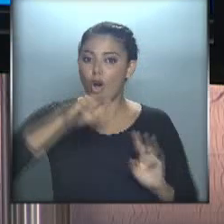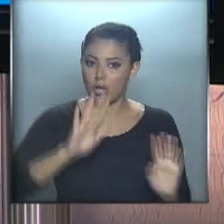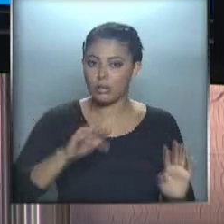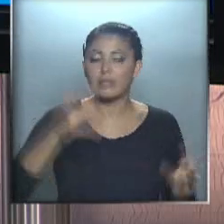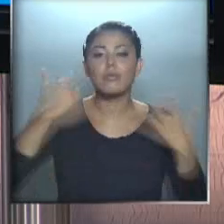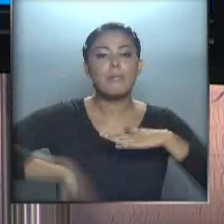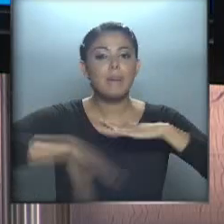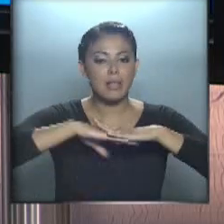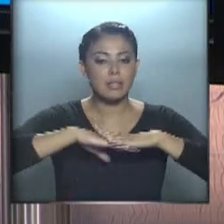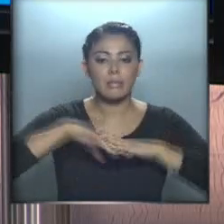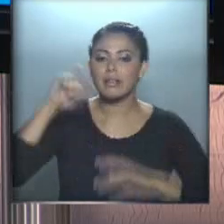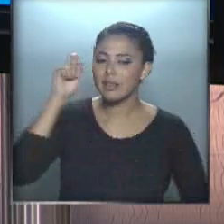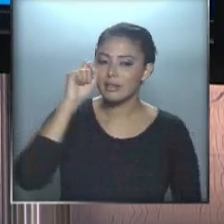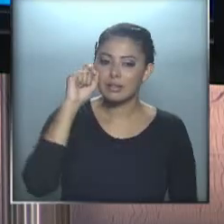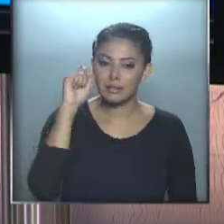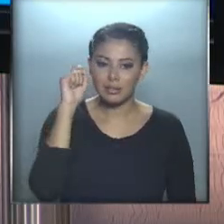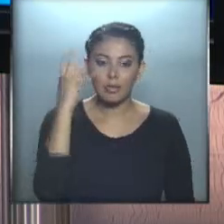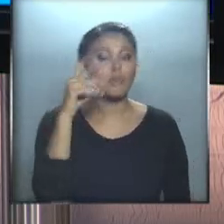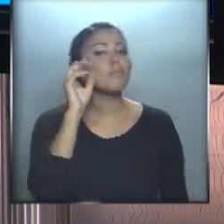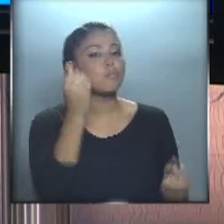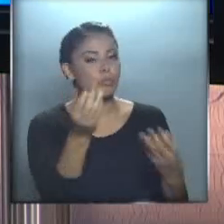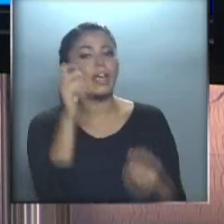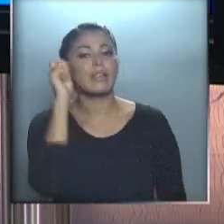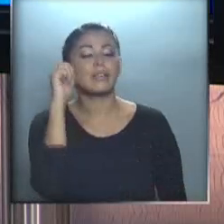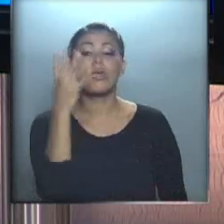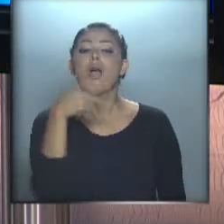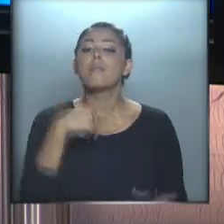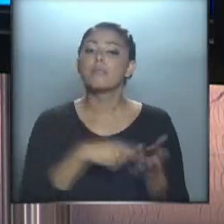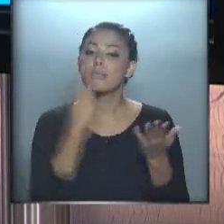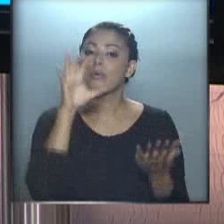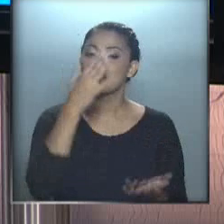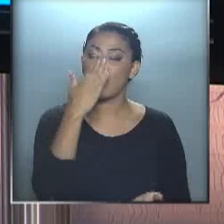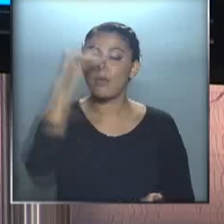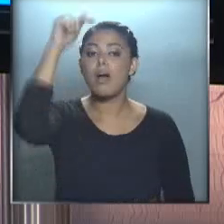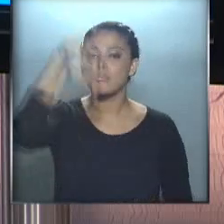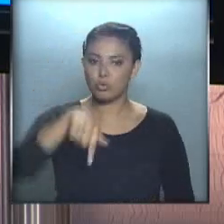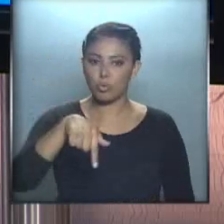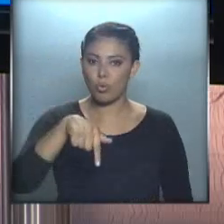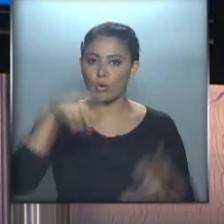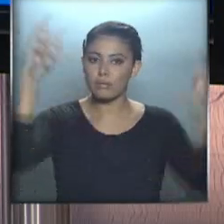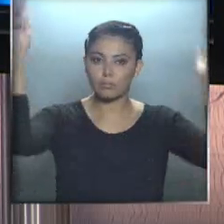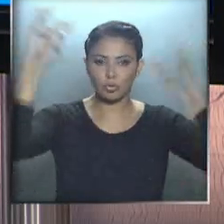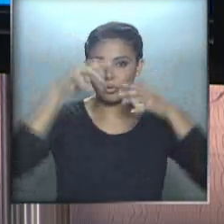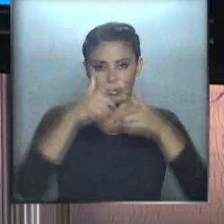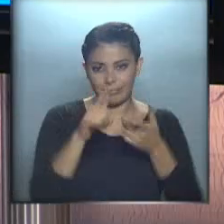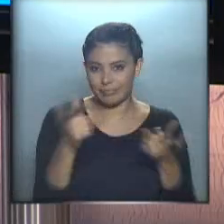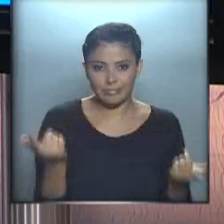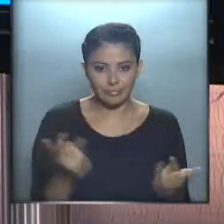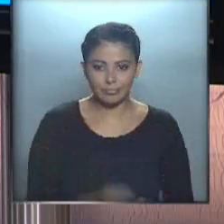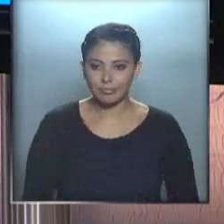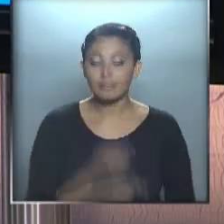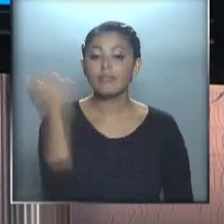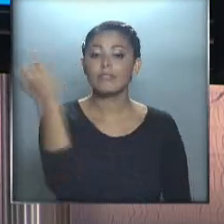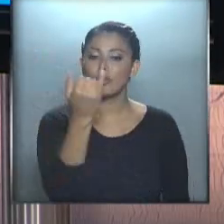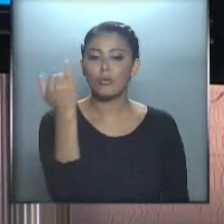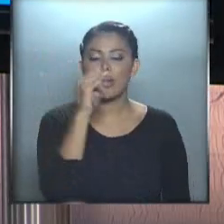máxima, 34. Efectivamente. Pero en el sur de Córdoba ya la probabilidad de lluvia es casi nada, ¿eh?